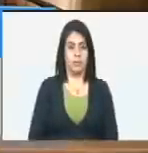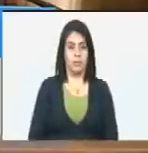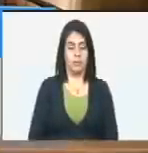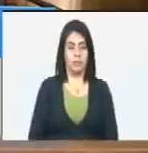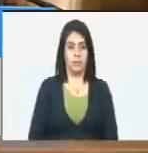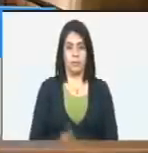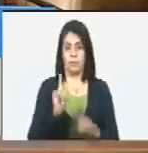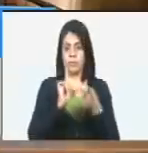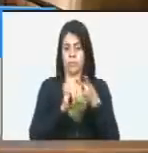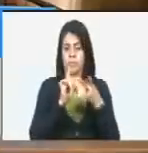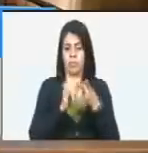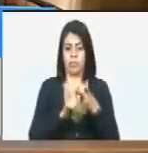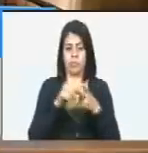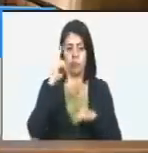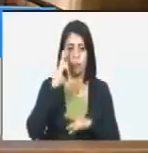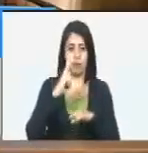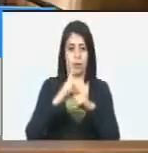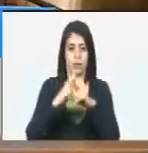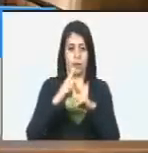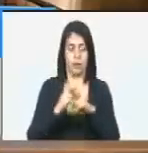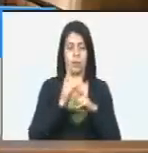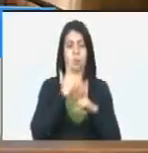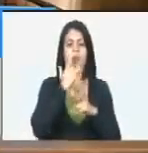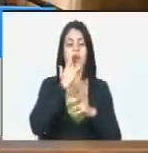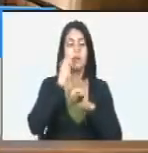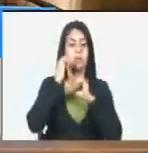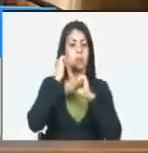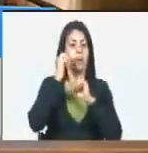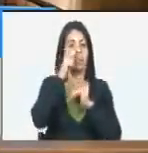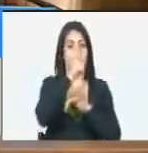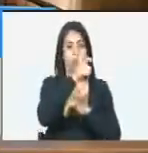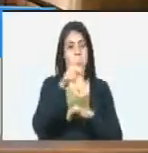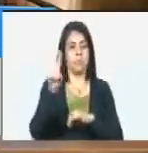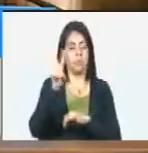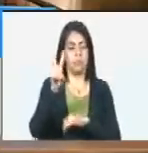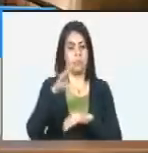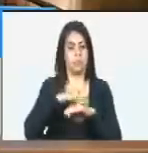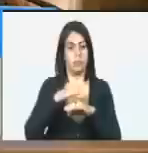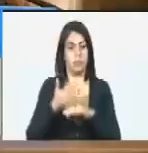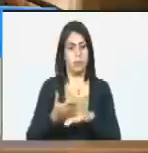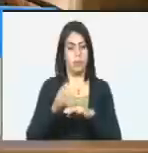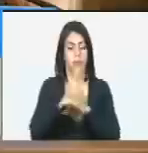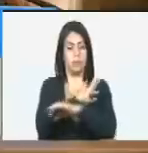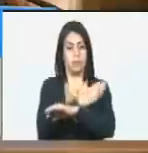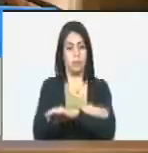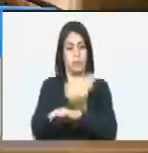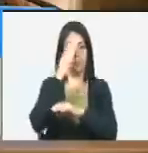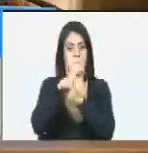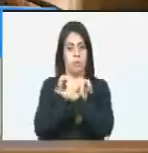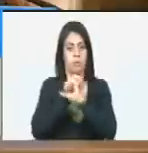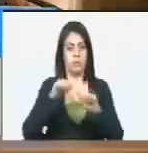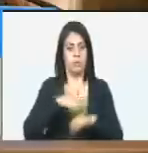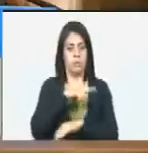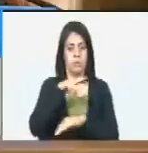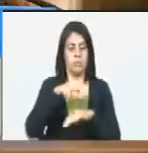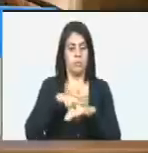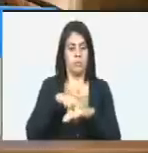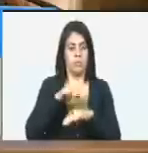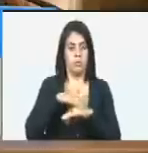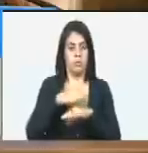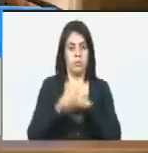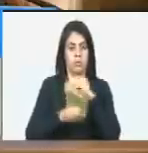Segundo, honrar la valentía y heroísmo del pueblo venezolano y la Fuerza Armada Nacional Bolivariana por